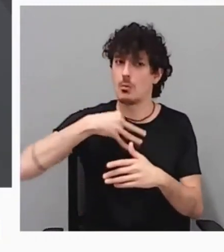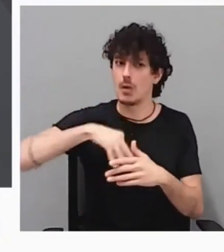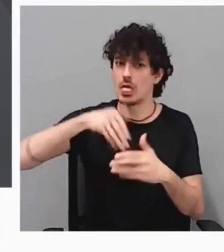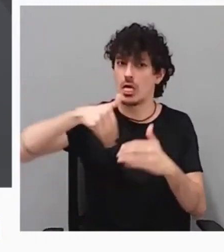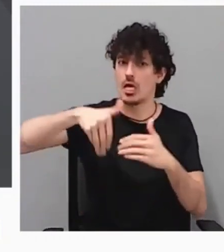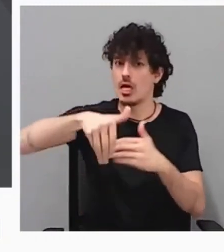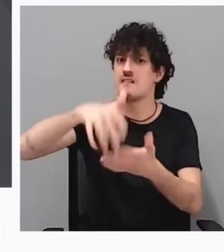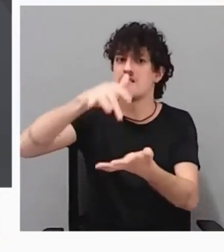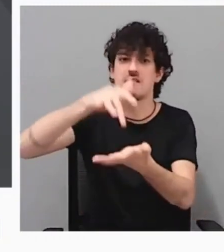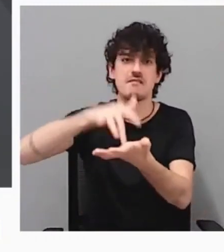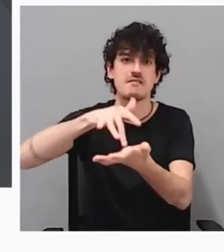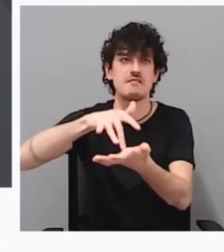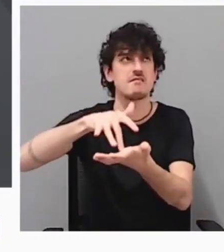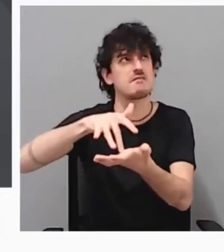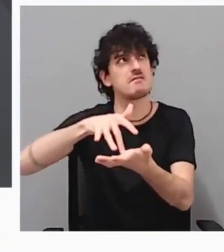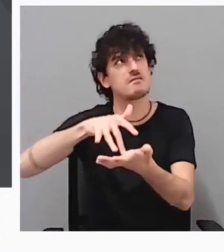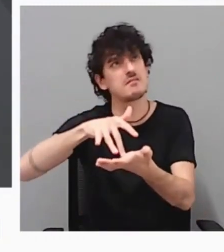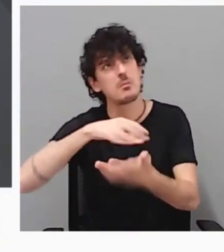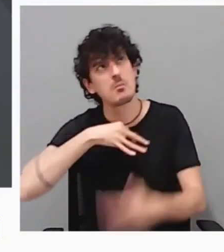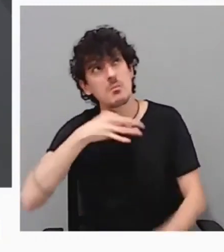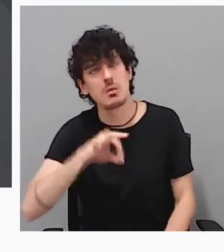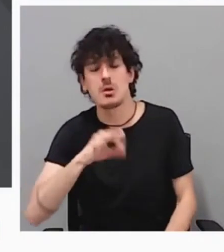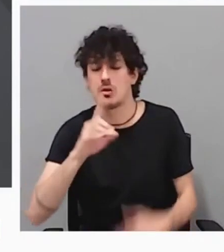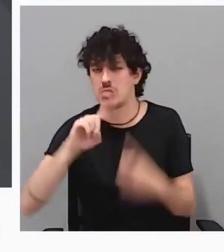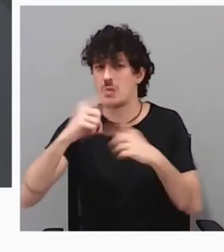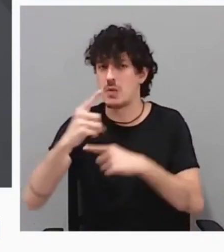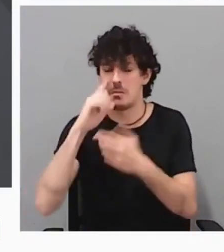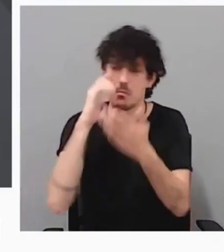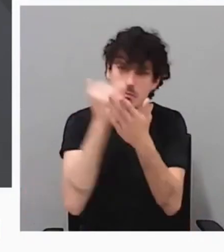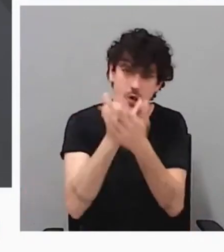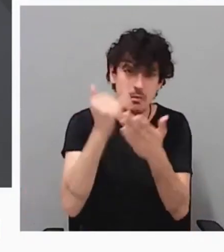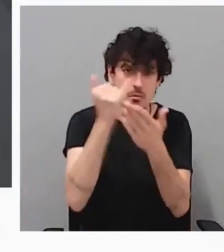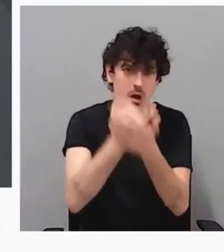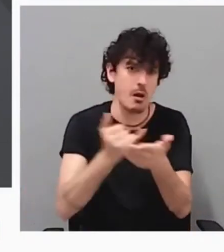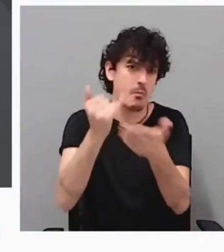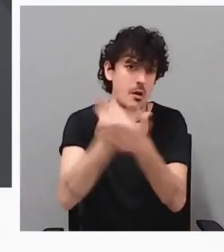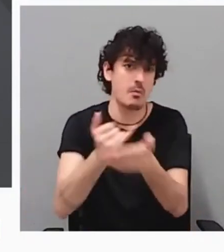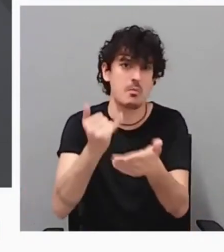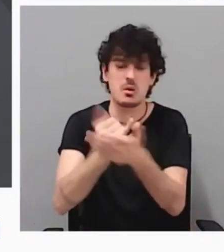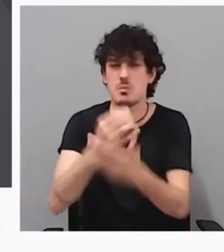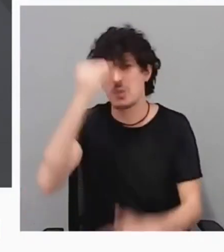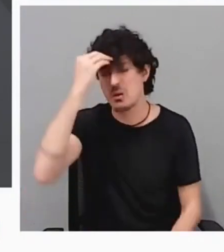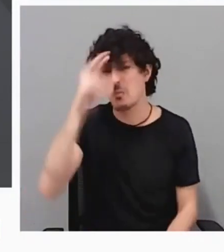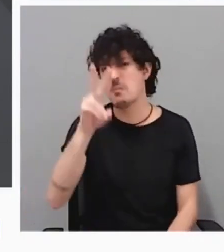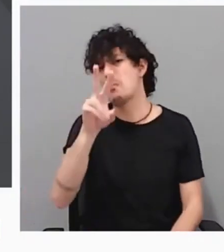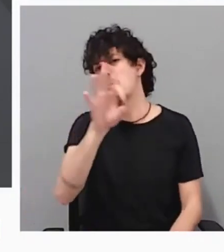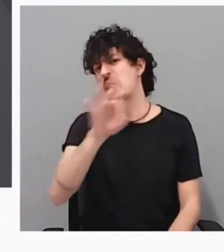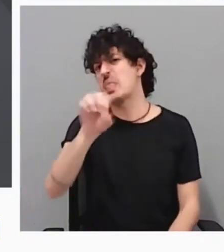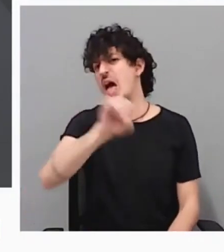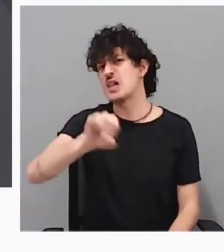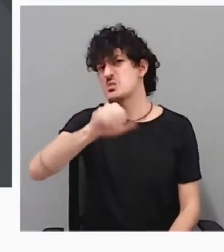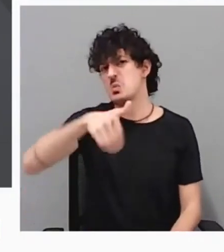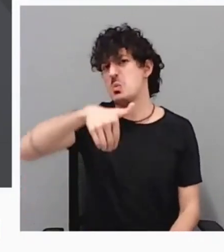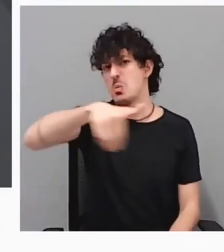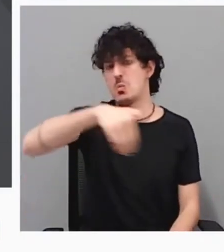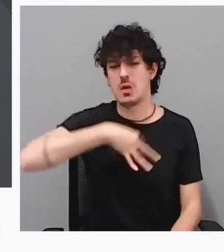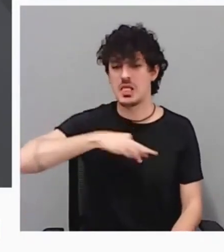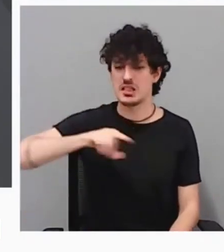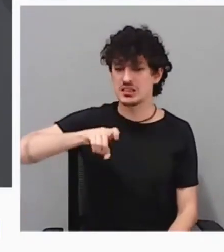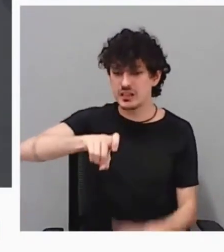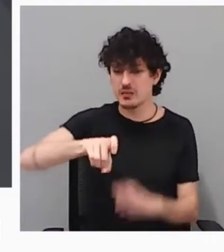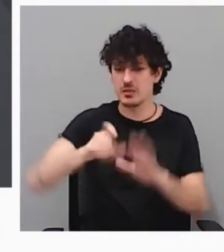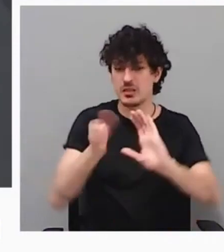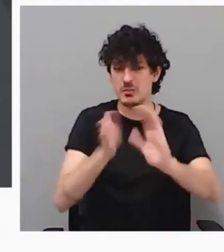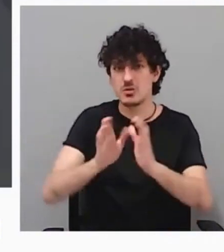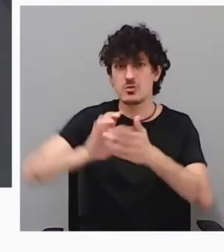hablar de 20, o luego tenéis que seguir los ensayos clínicos, etcétera, pero en 20 años puede haber una gran revolución de tratamiento del cáncer. Ahí tenemos